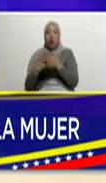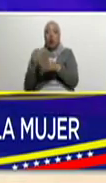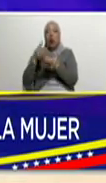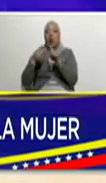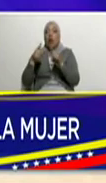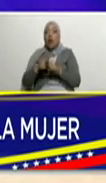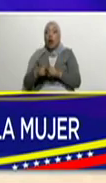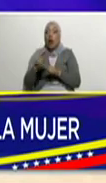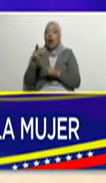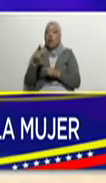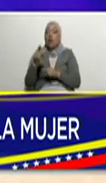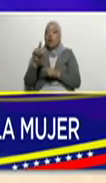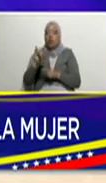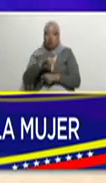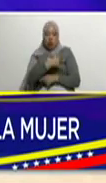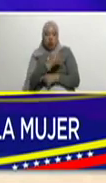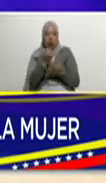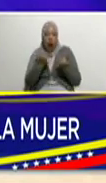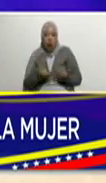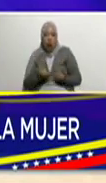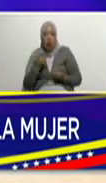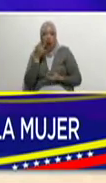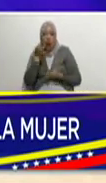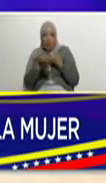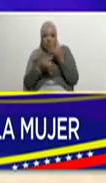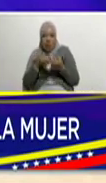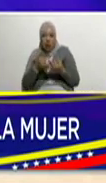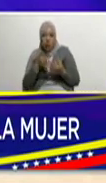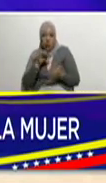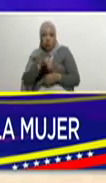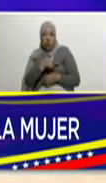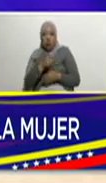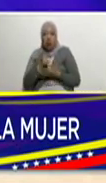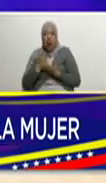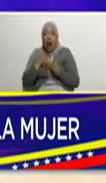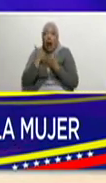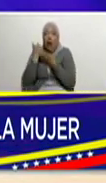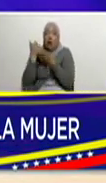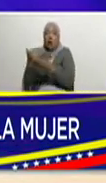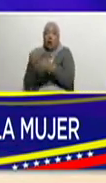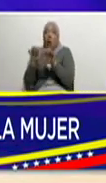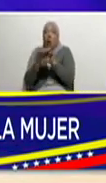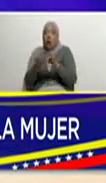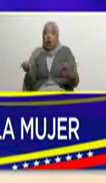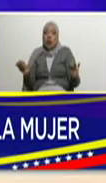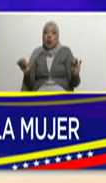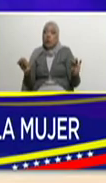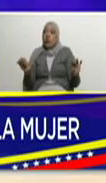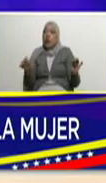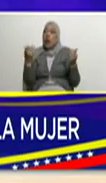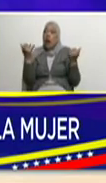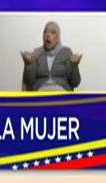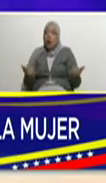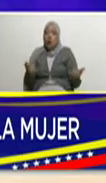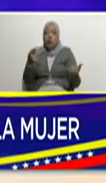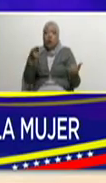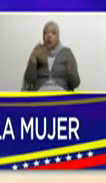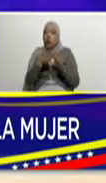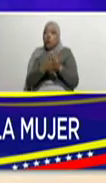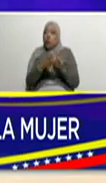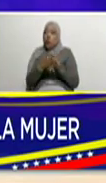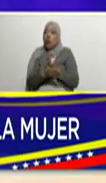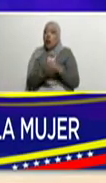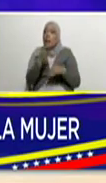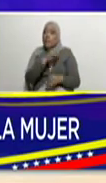distintos niveles, pero hablemos de universidad en este caso, se garantizó para sostener la educación. Y ahora, en el marco de